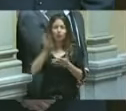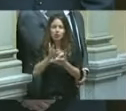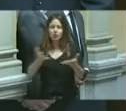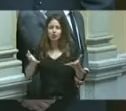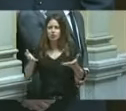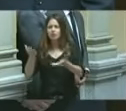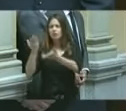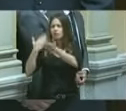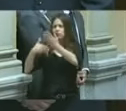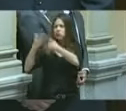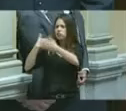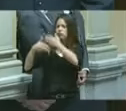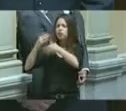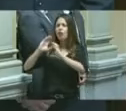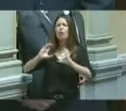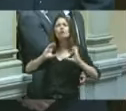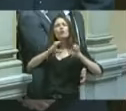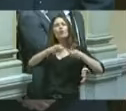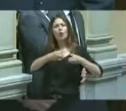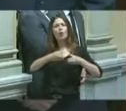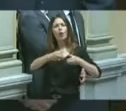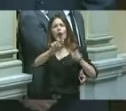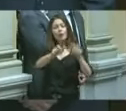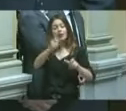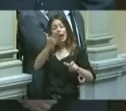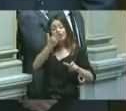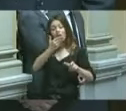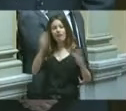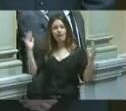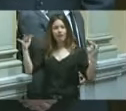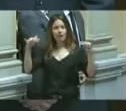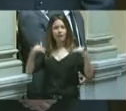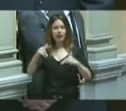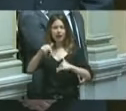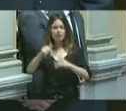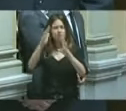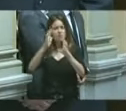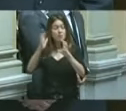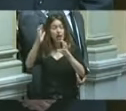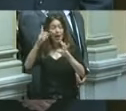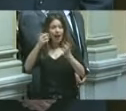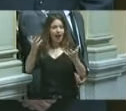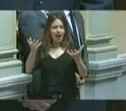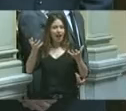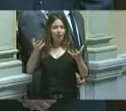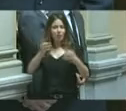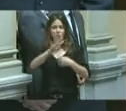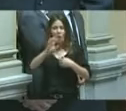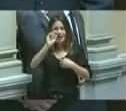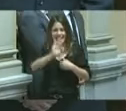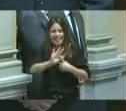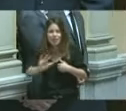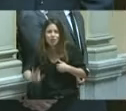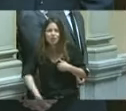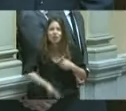Hace años, un grupo de escolares visitaba este palacio. Imagínense por un momento la escena. 40 escolares de 13 y